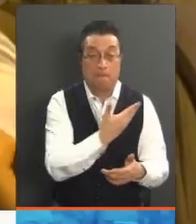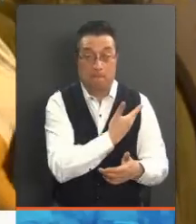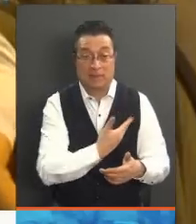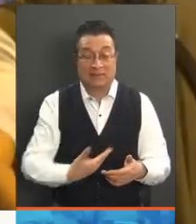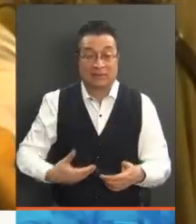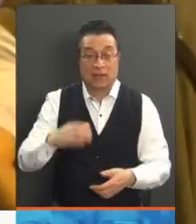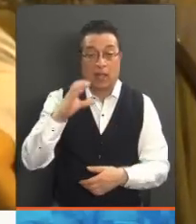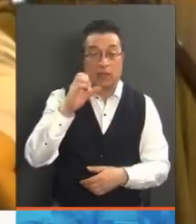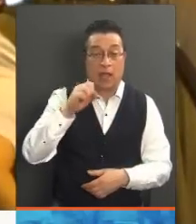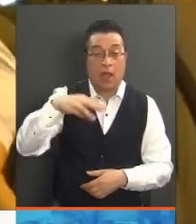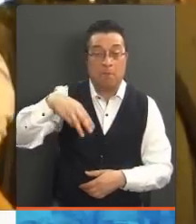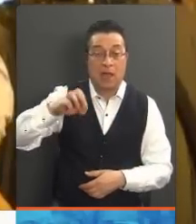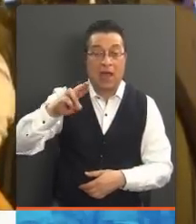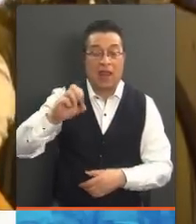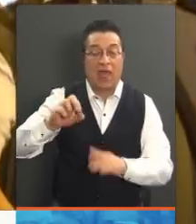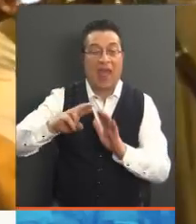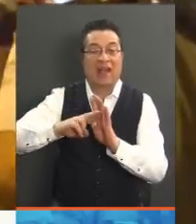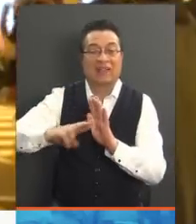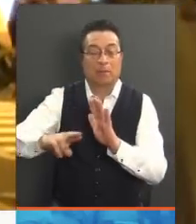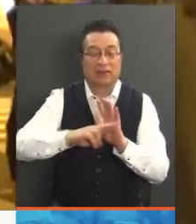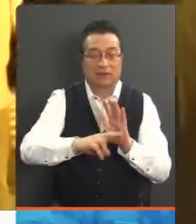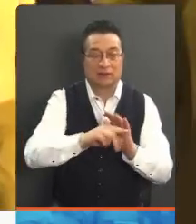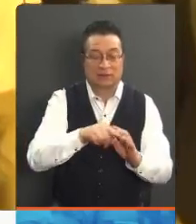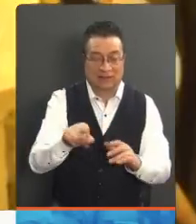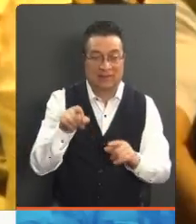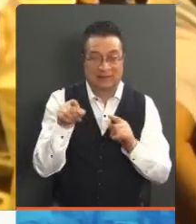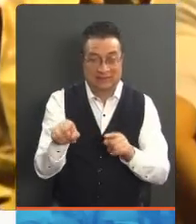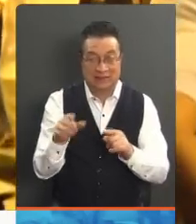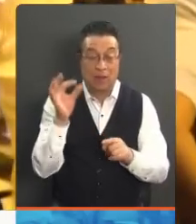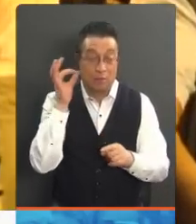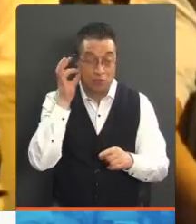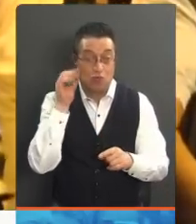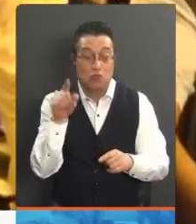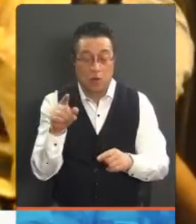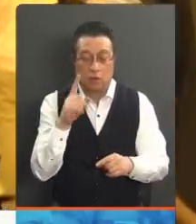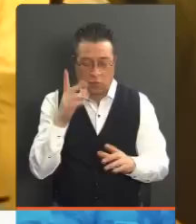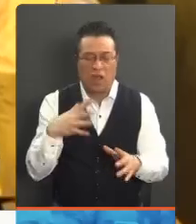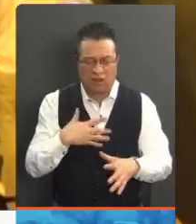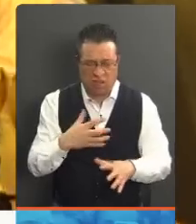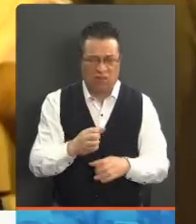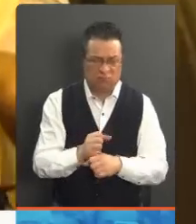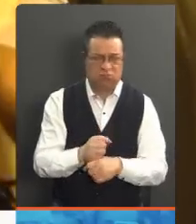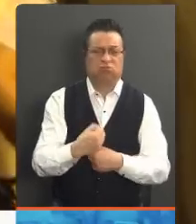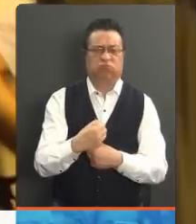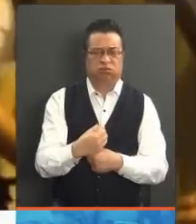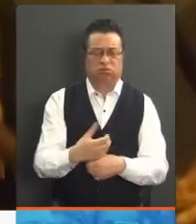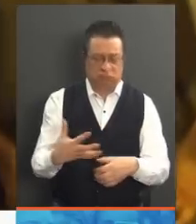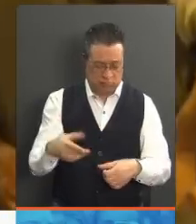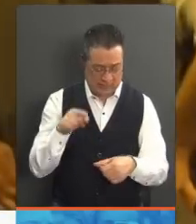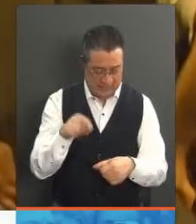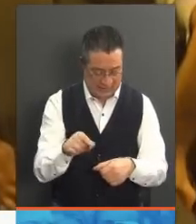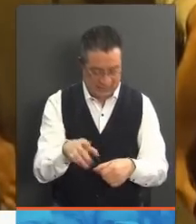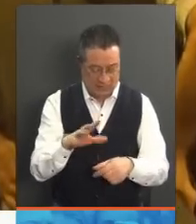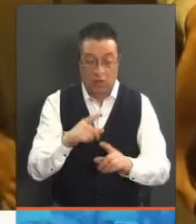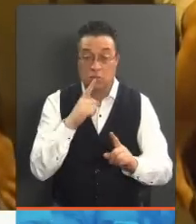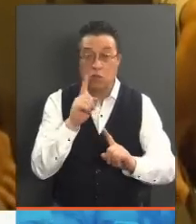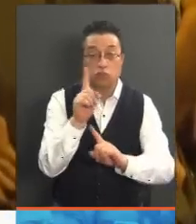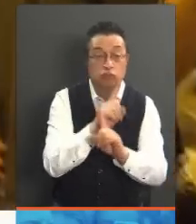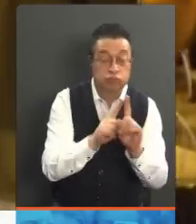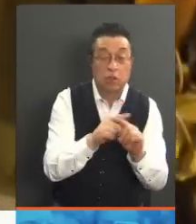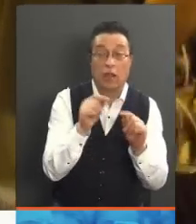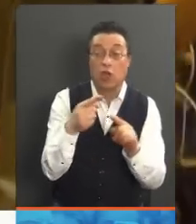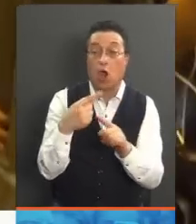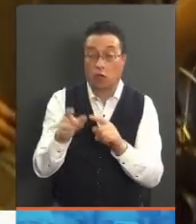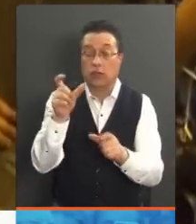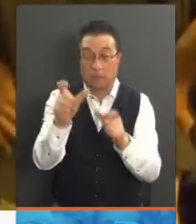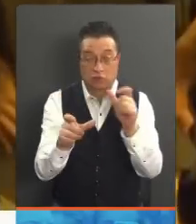Cámara de Representantes, Nancy Pelosi. Realmente se vio muy afectada y parte de estos de reacciones y de otras personalidades